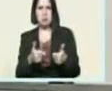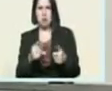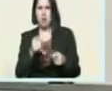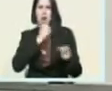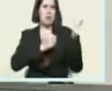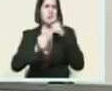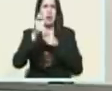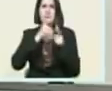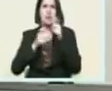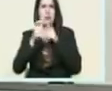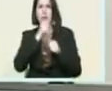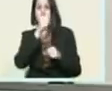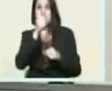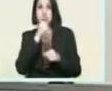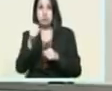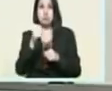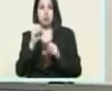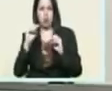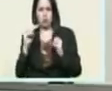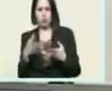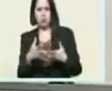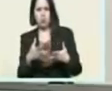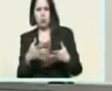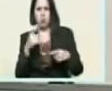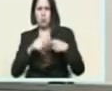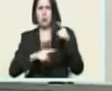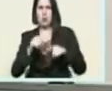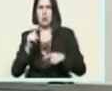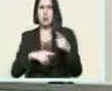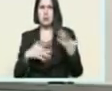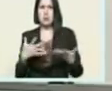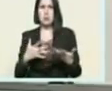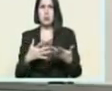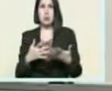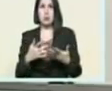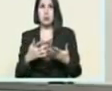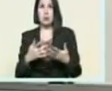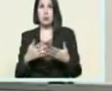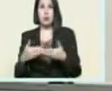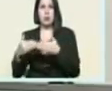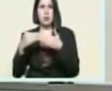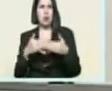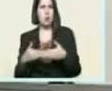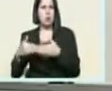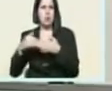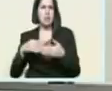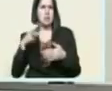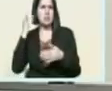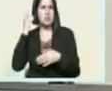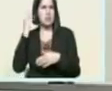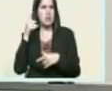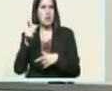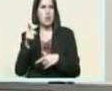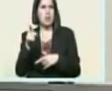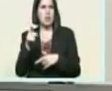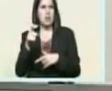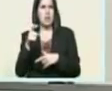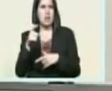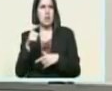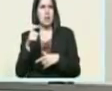entrevista con un truco que le hizo también una entrevistadora estadounidense, el comandante Chávez, una vez que le sacó